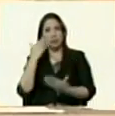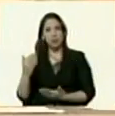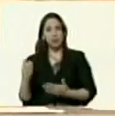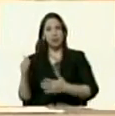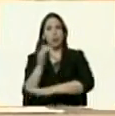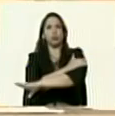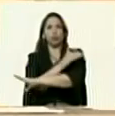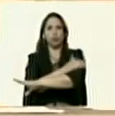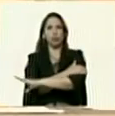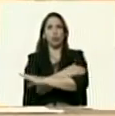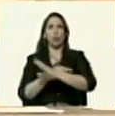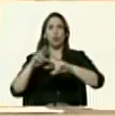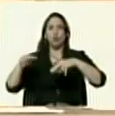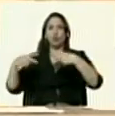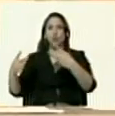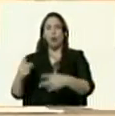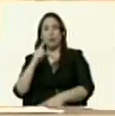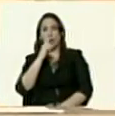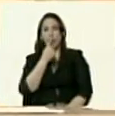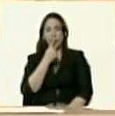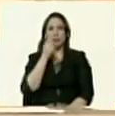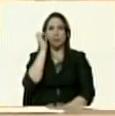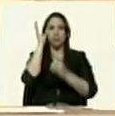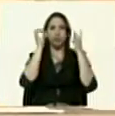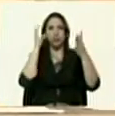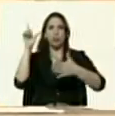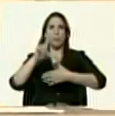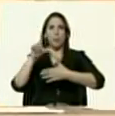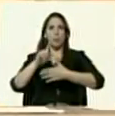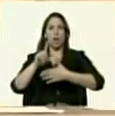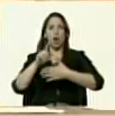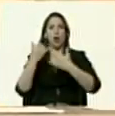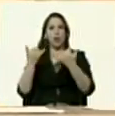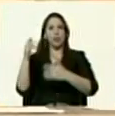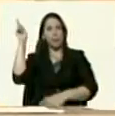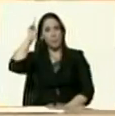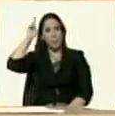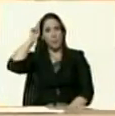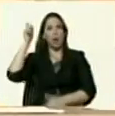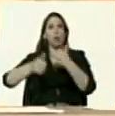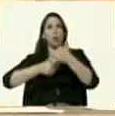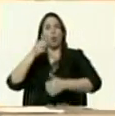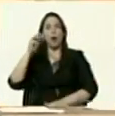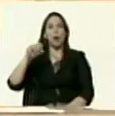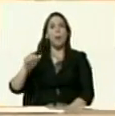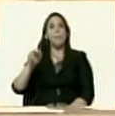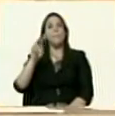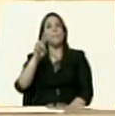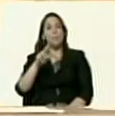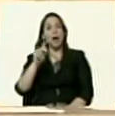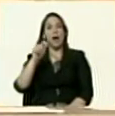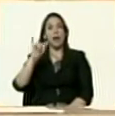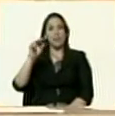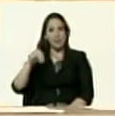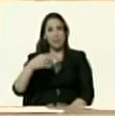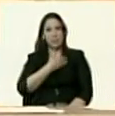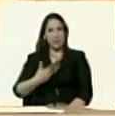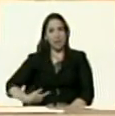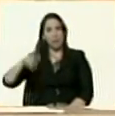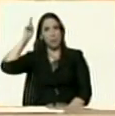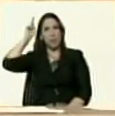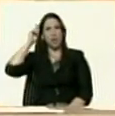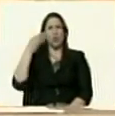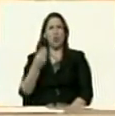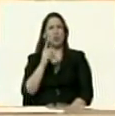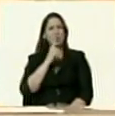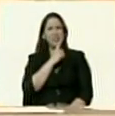neonazi, que ha surgido en América Latina, en este caso en Perú, y del cual Martín Vizcarra, o Vizcaya, ¿cómo se llama